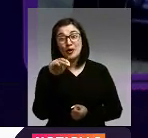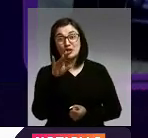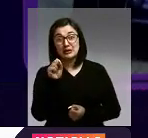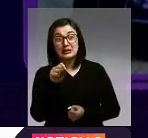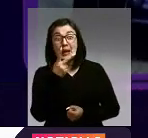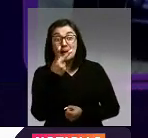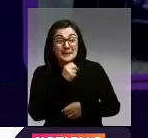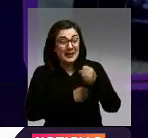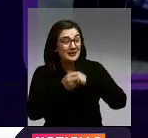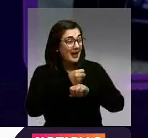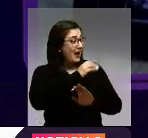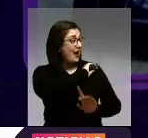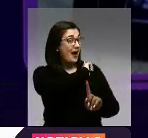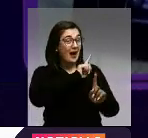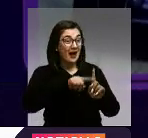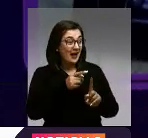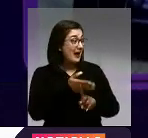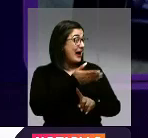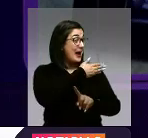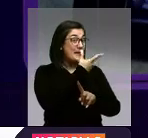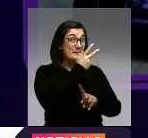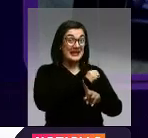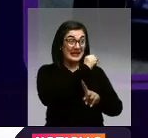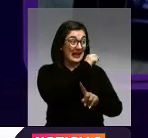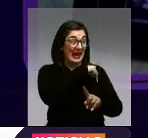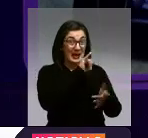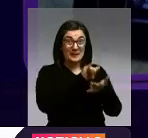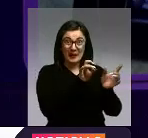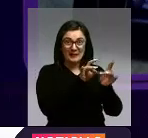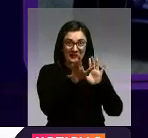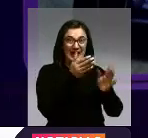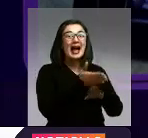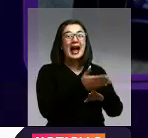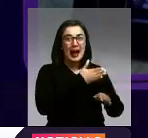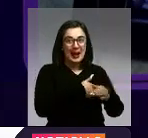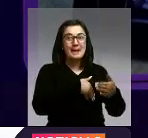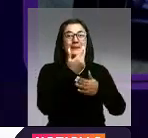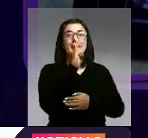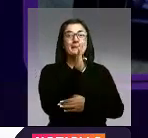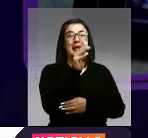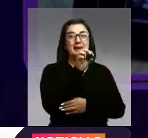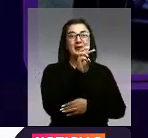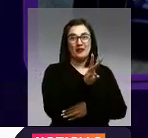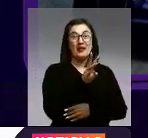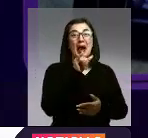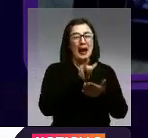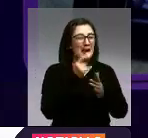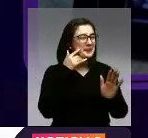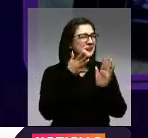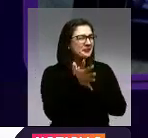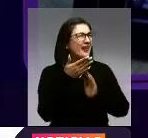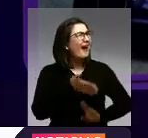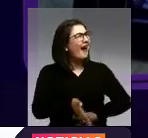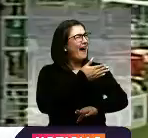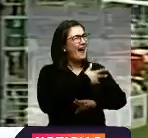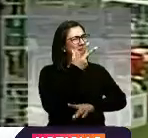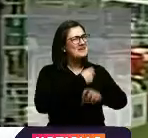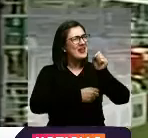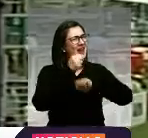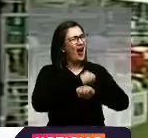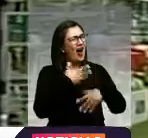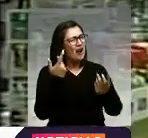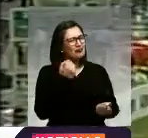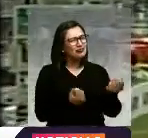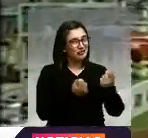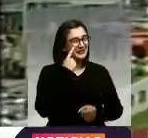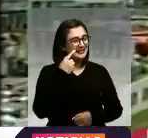la escudería Williams BMW en la Fórmula 1. Y en el siguiente informe recordamos cómo le fue en esa carrera. Ahí